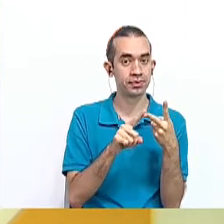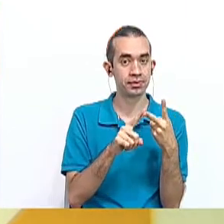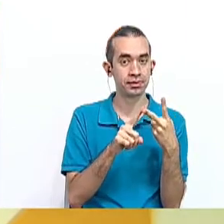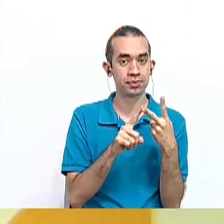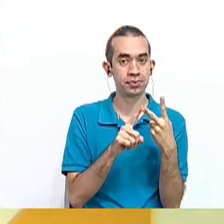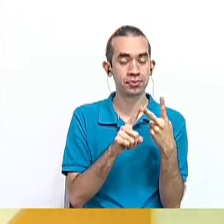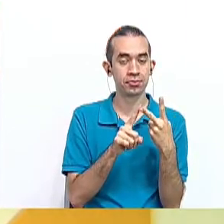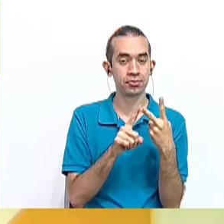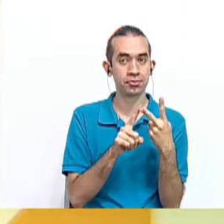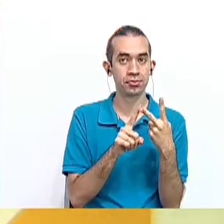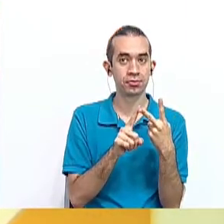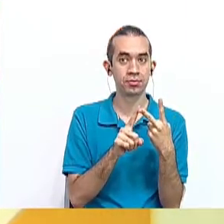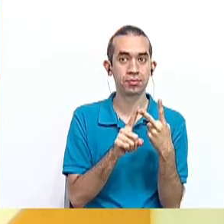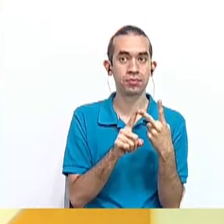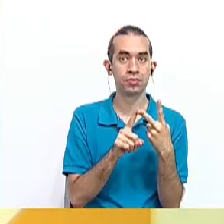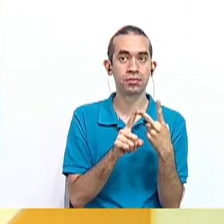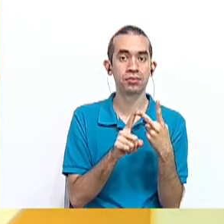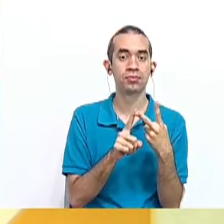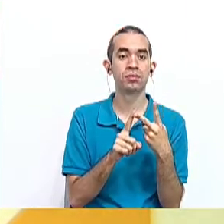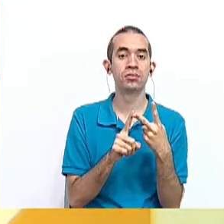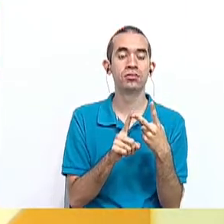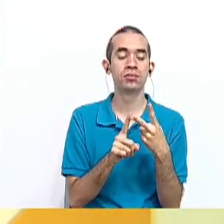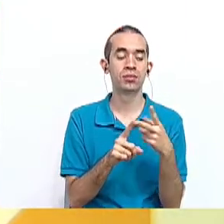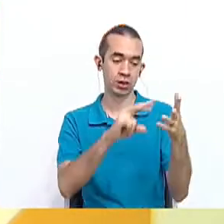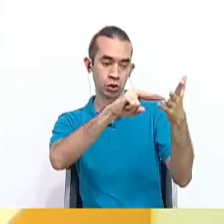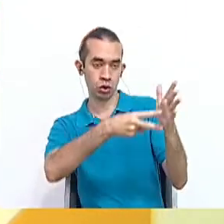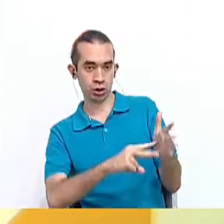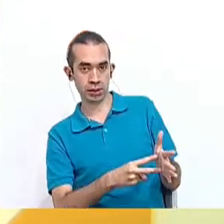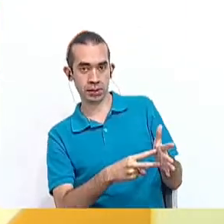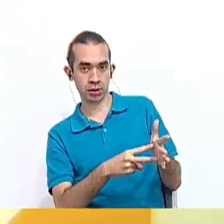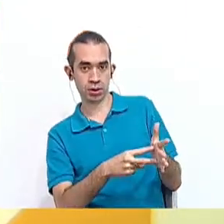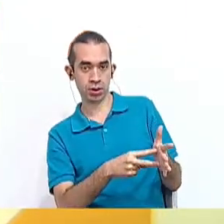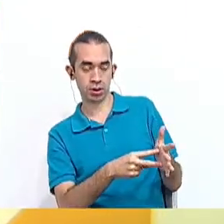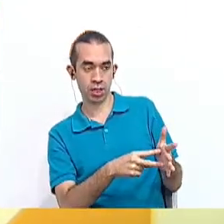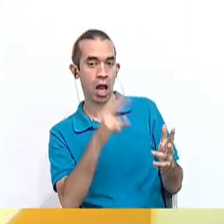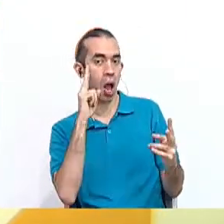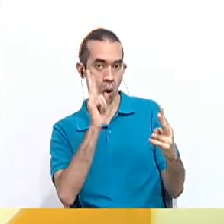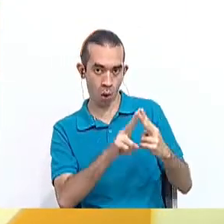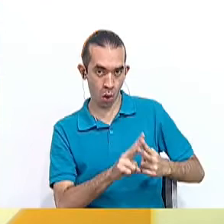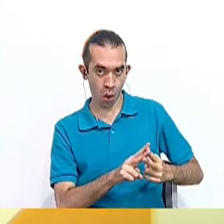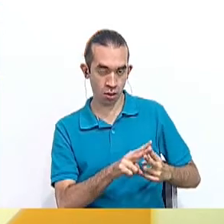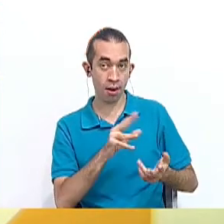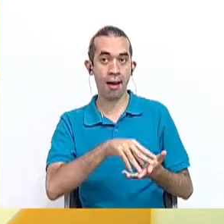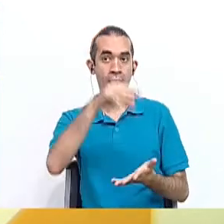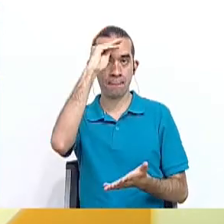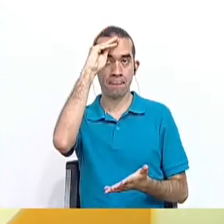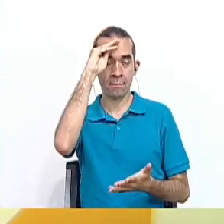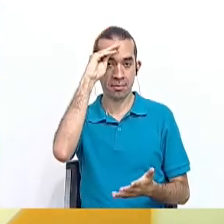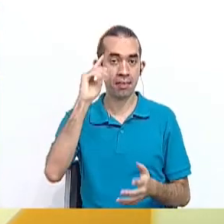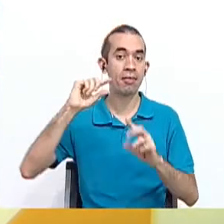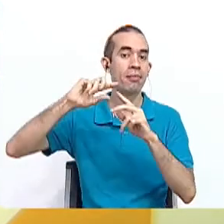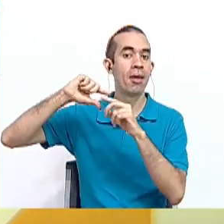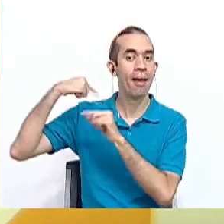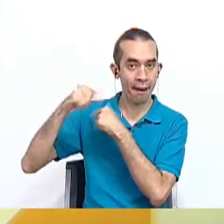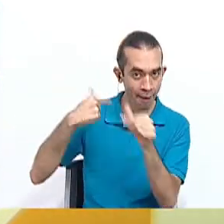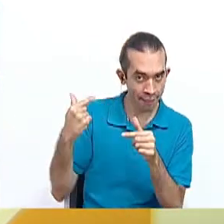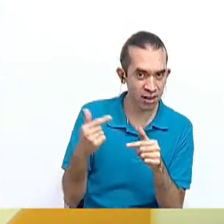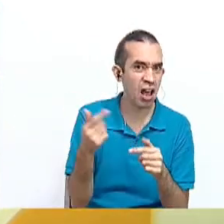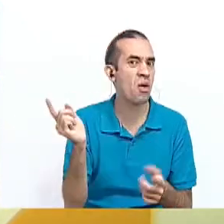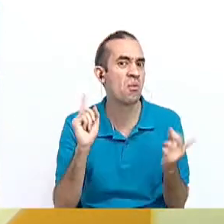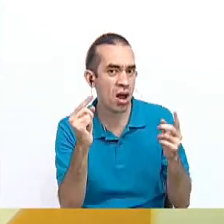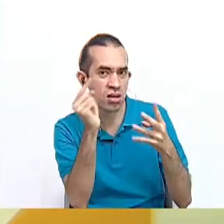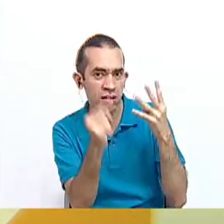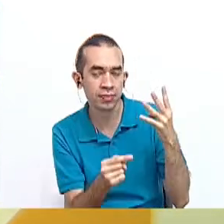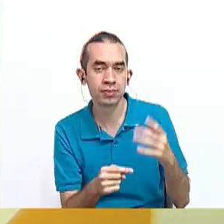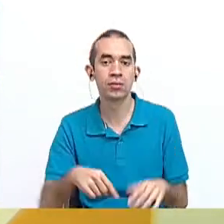es, ¿qué conceptos debemos conocer para aprender de la genética? Bueno, la clase del día de